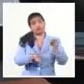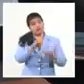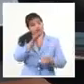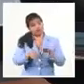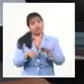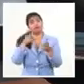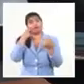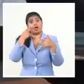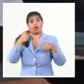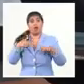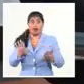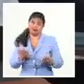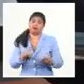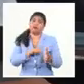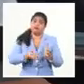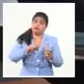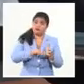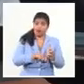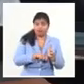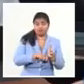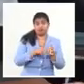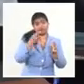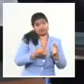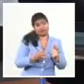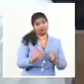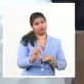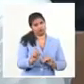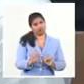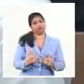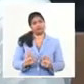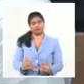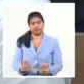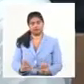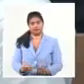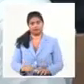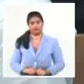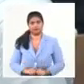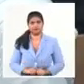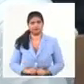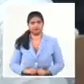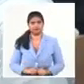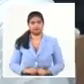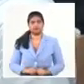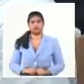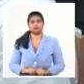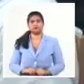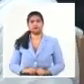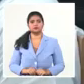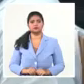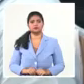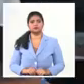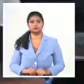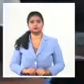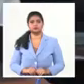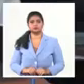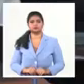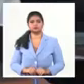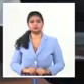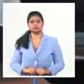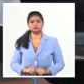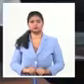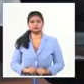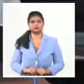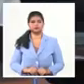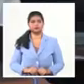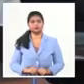ir cambiando también o transformando la matriz energética del país. Y aquí,